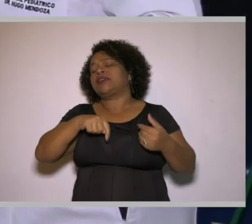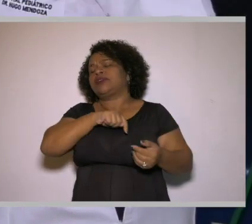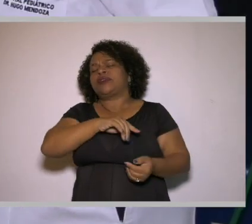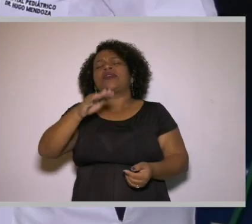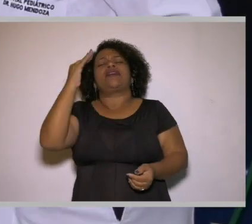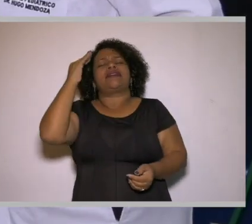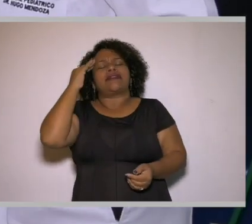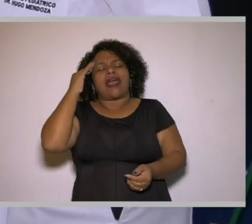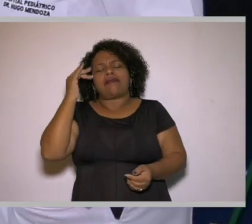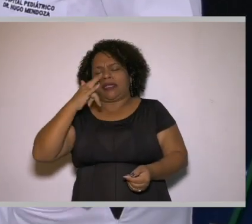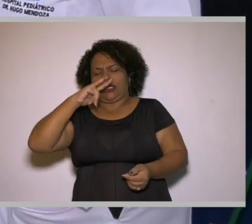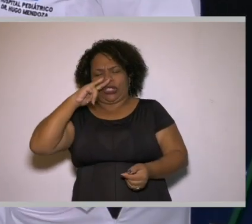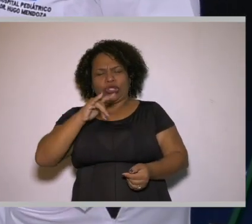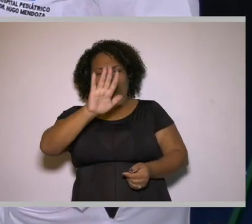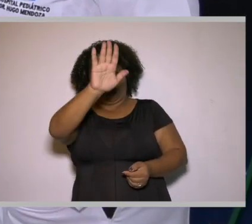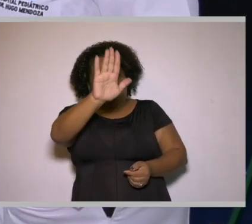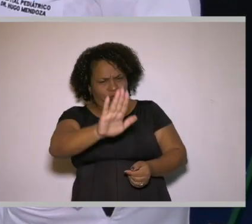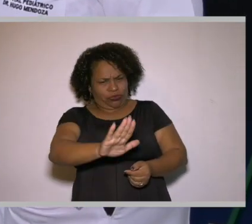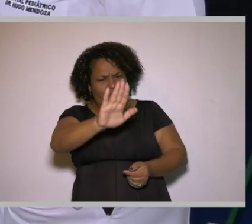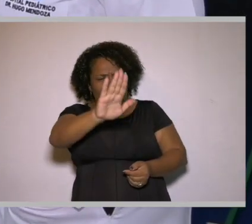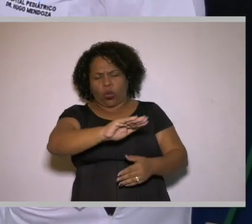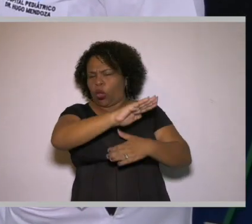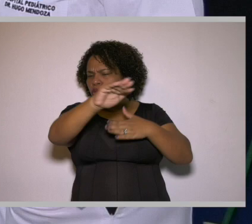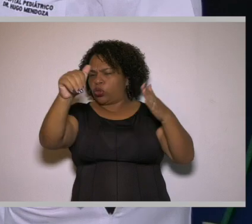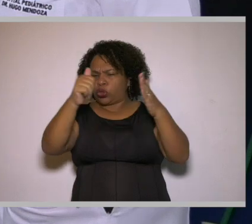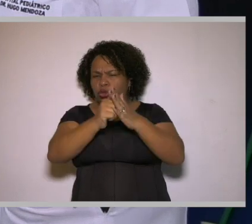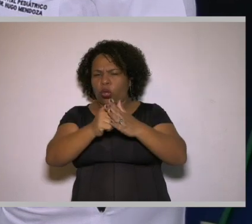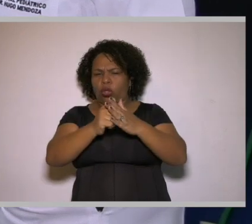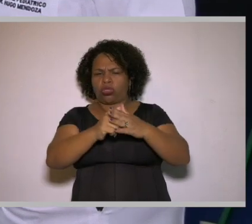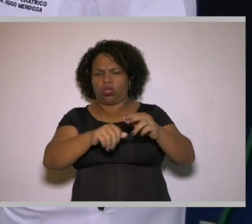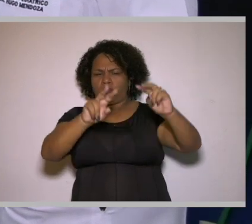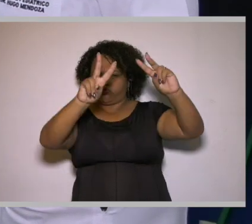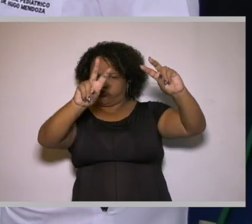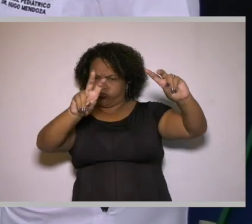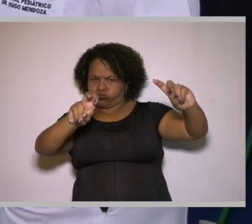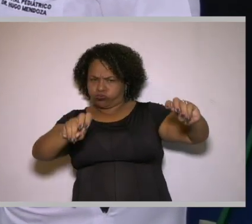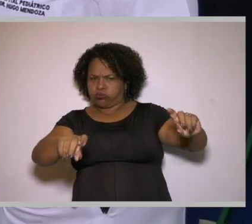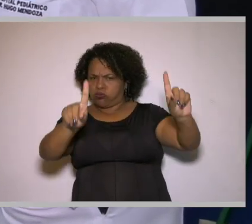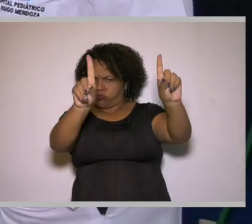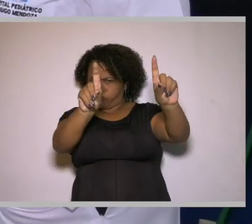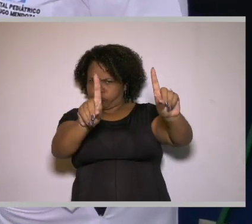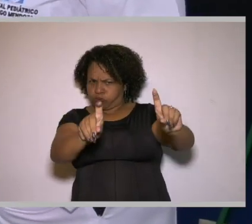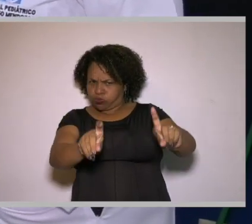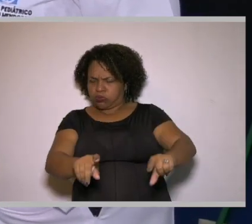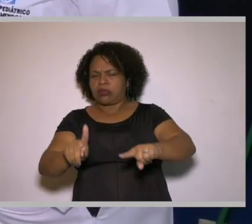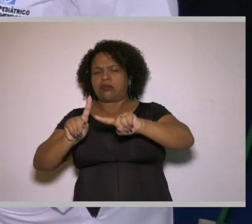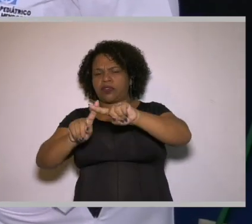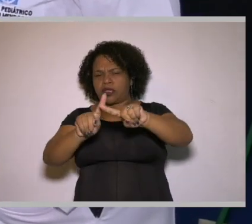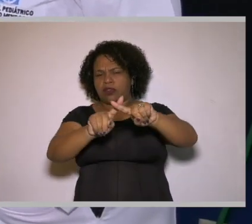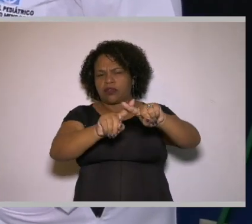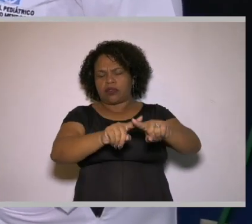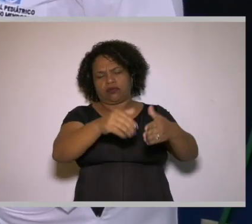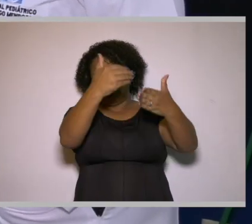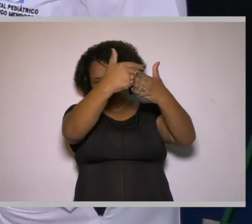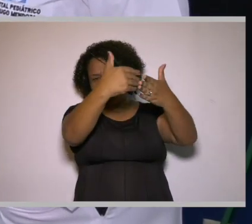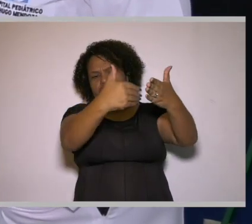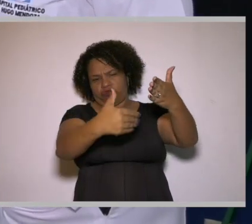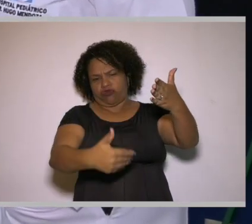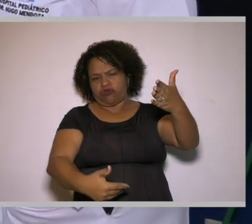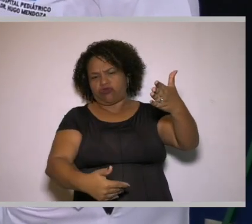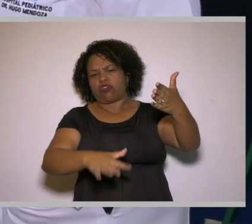que verdaderamente complementa la condición del niño. Doctora, muchas veces vemos que en la